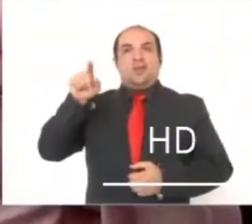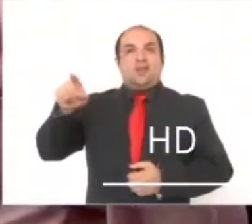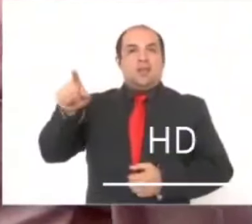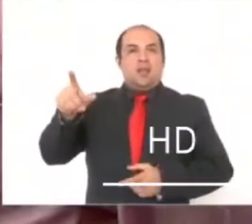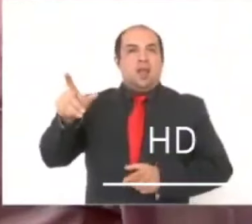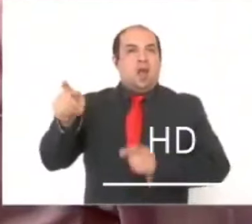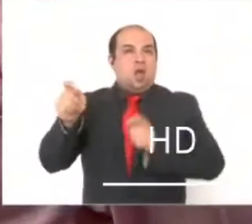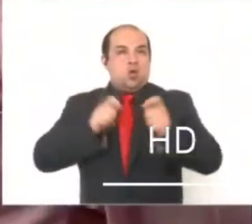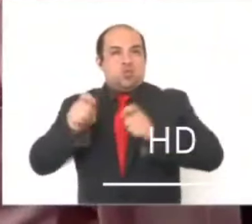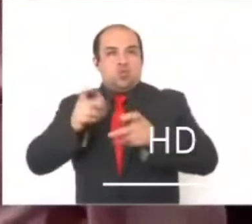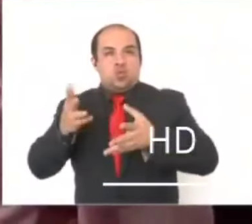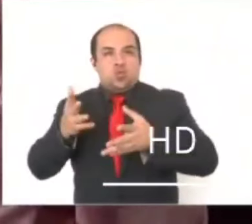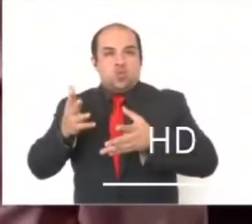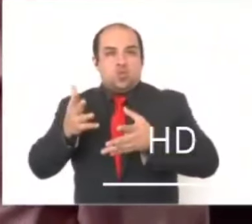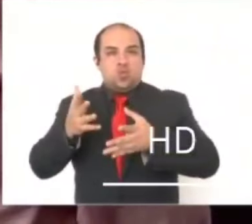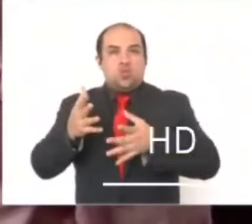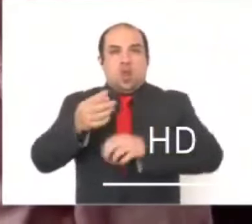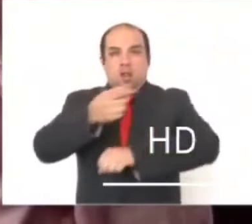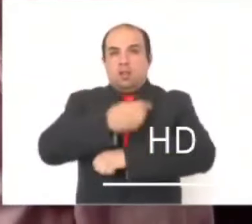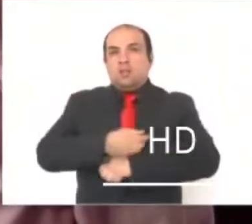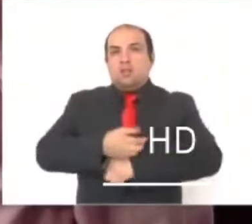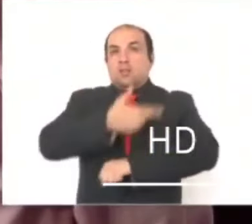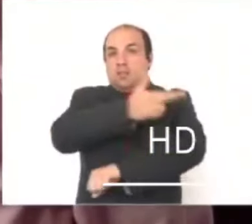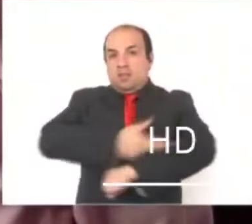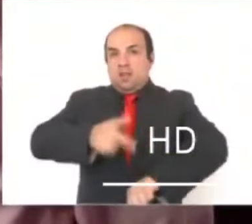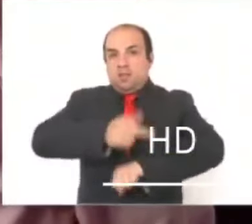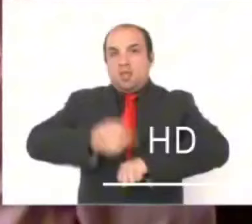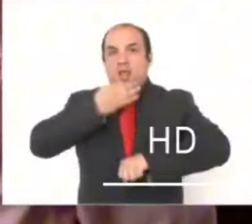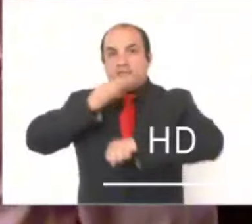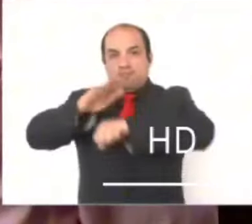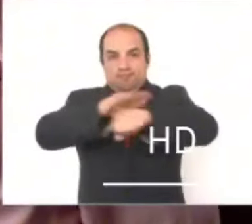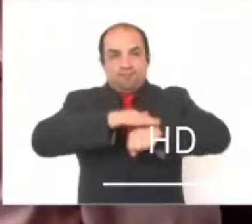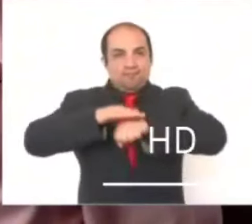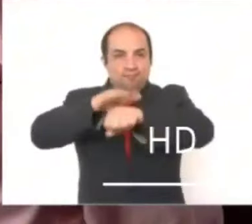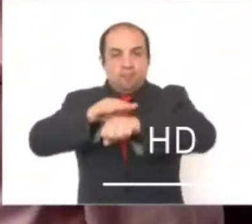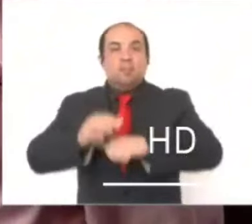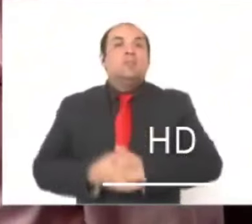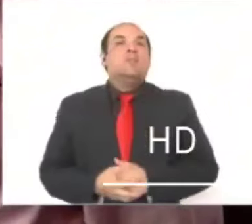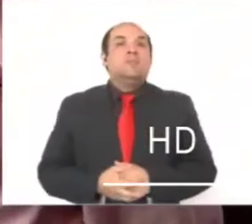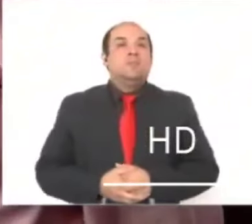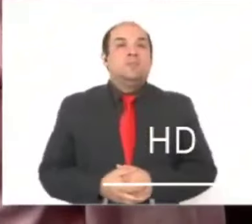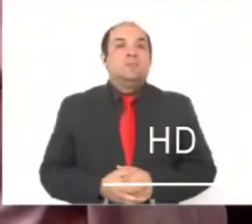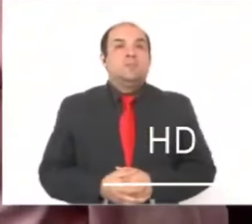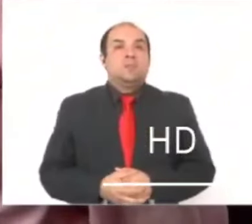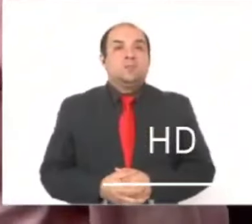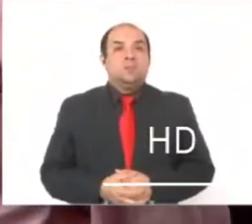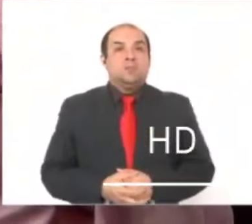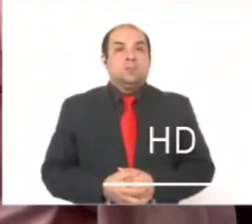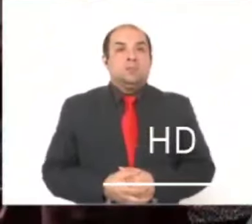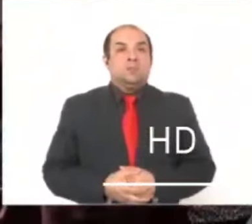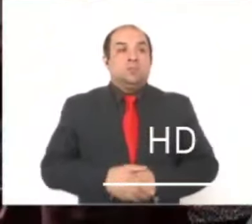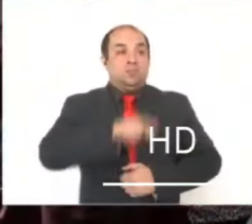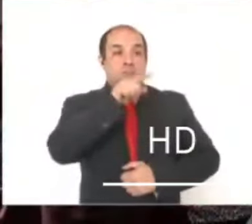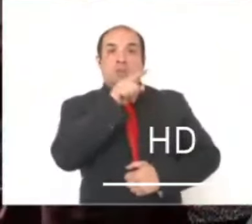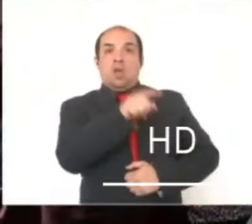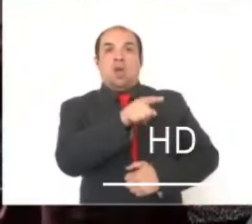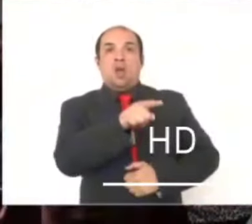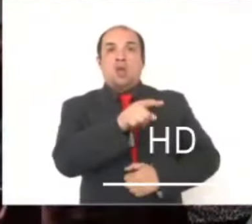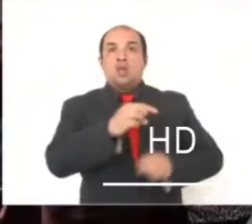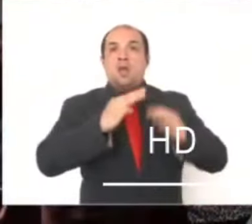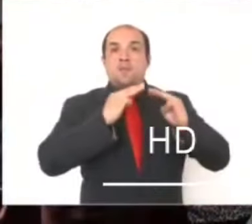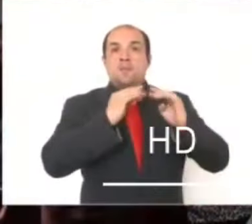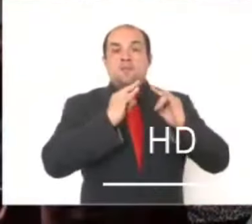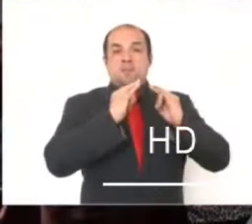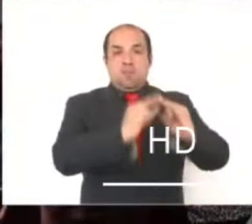de la declaratoria. Y quiero decir que efectivamente el tianguis, en sus